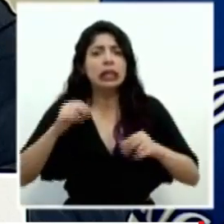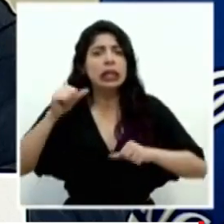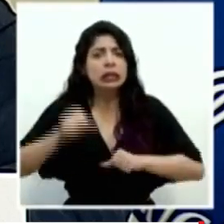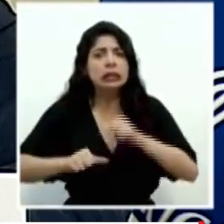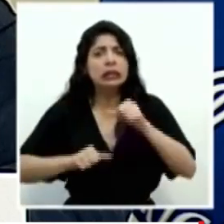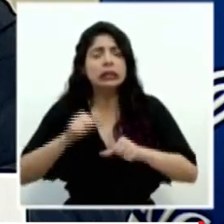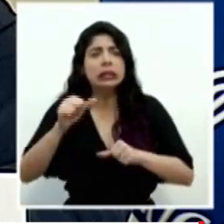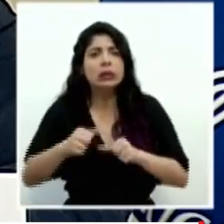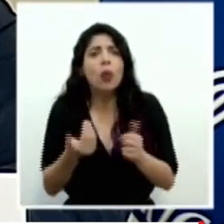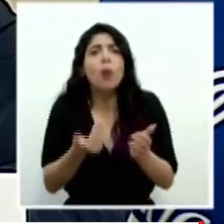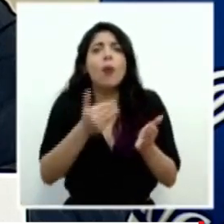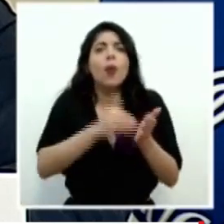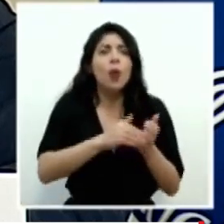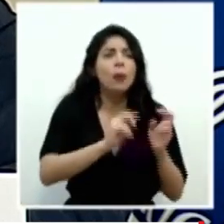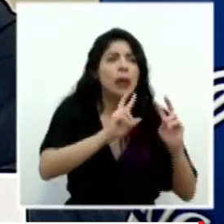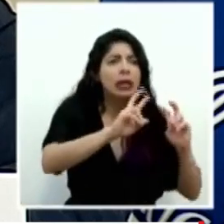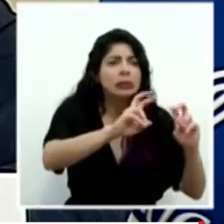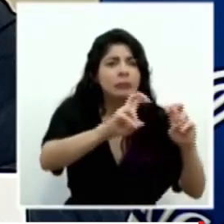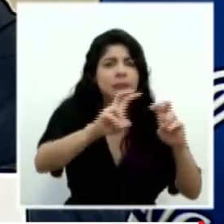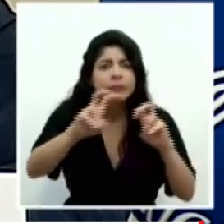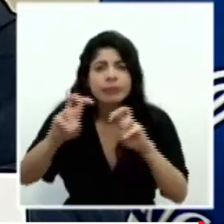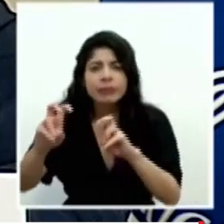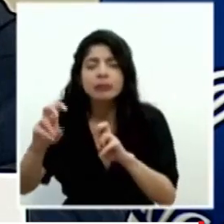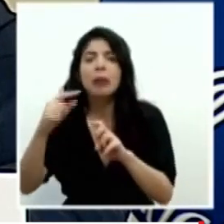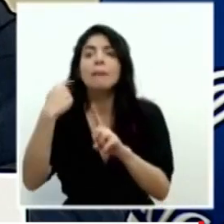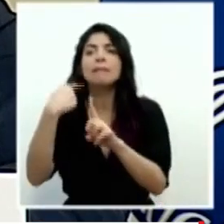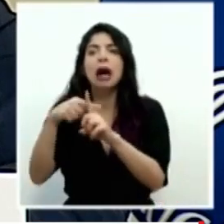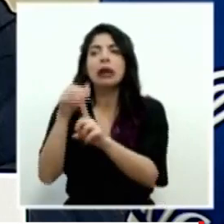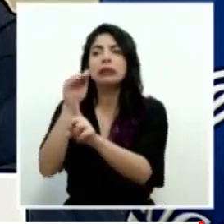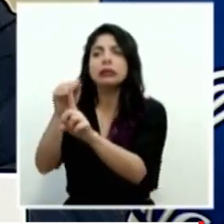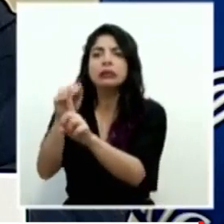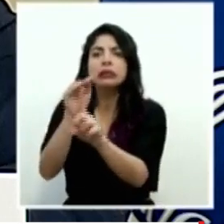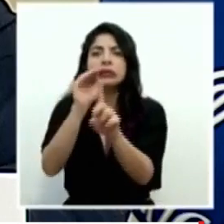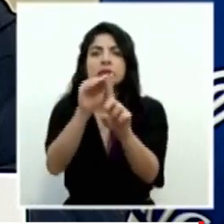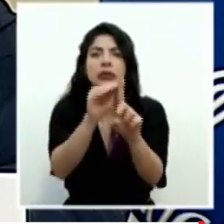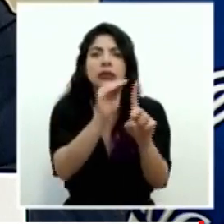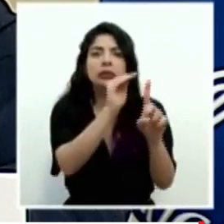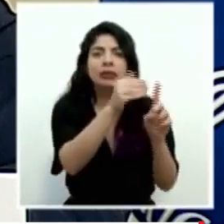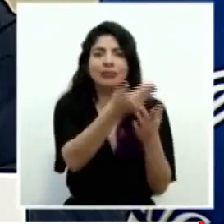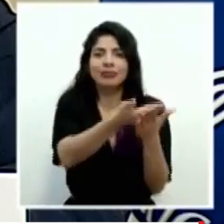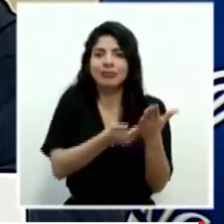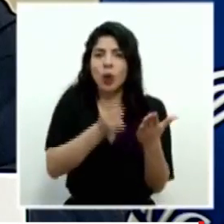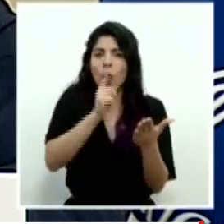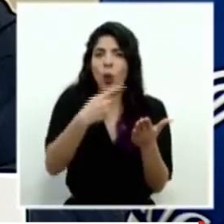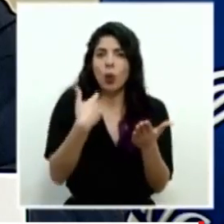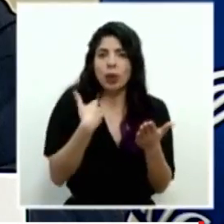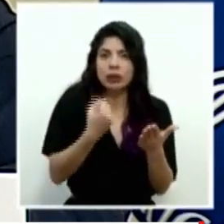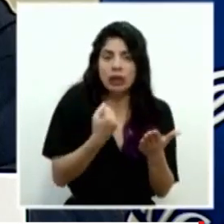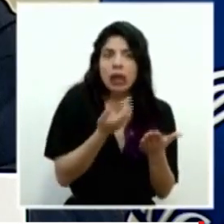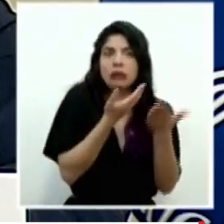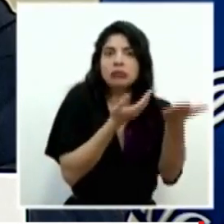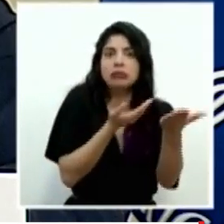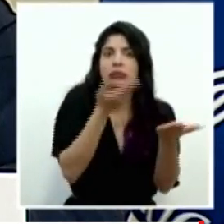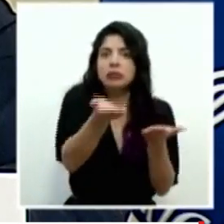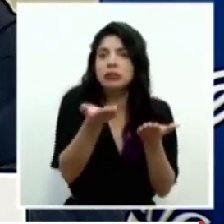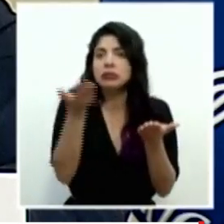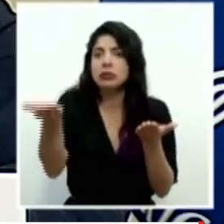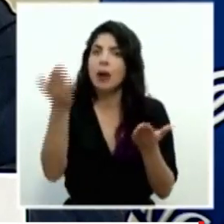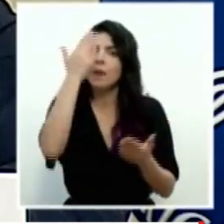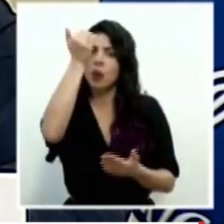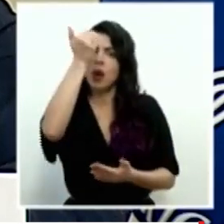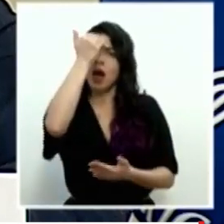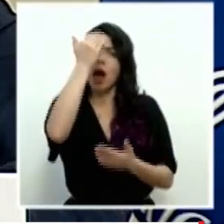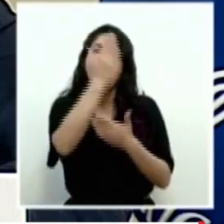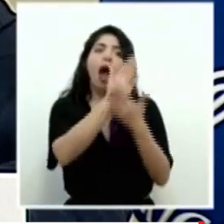gran esfuerzo de retomar la trazabilidad y la notificación oportuna de las órdenes sanitarias y de los levantamientos, porque sabemos